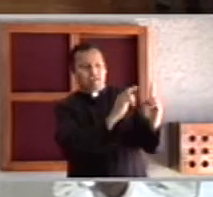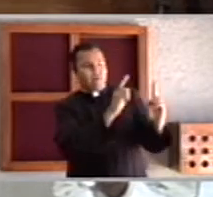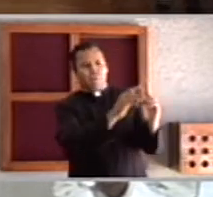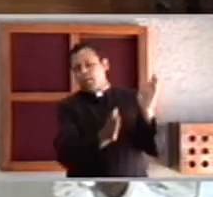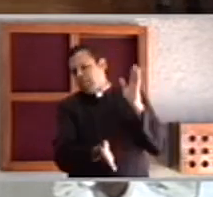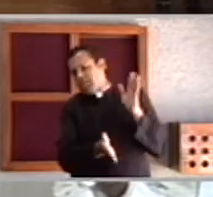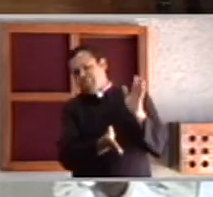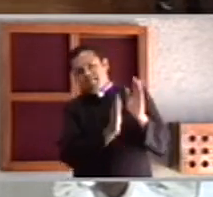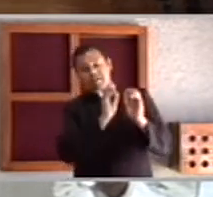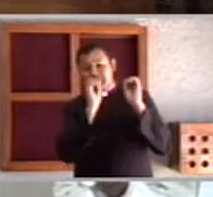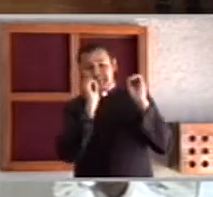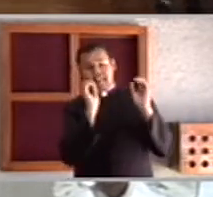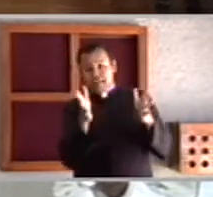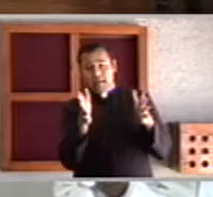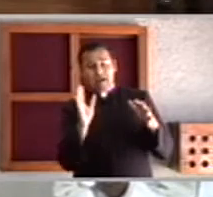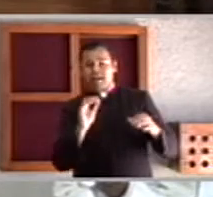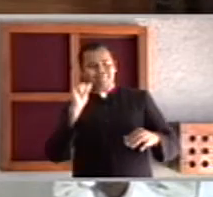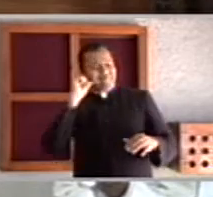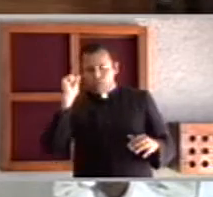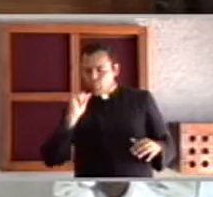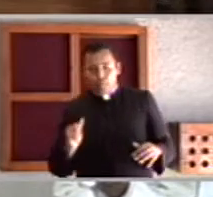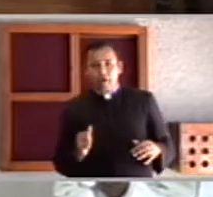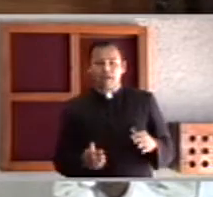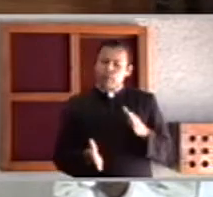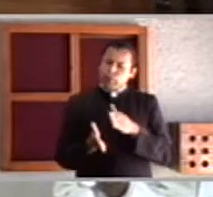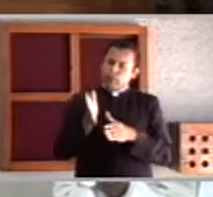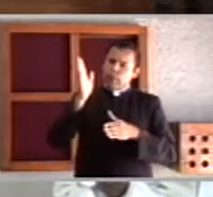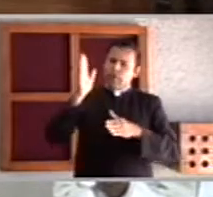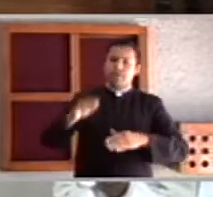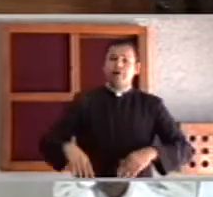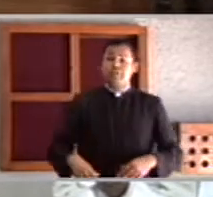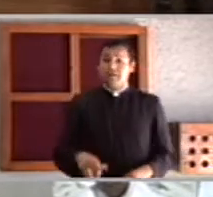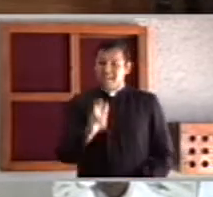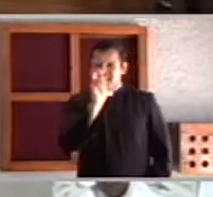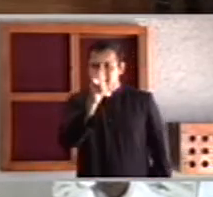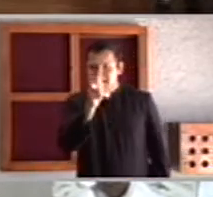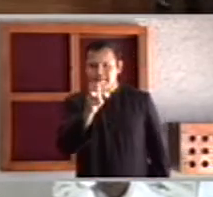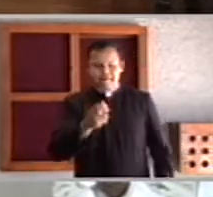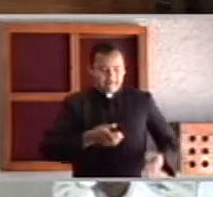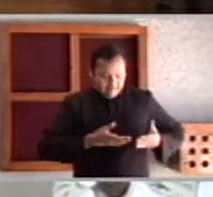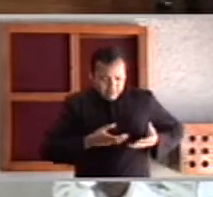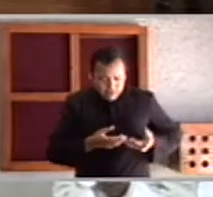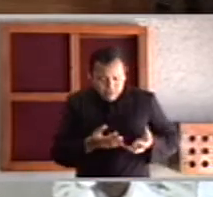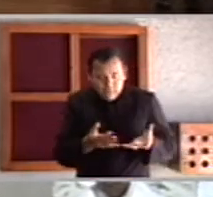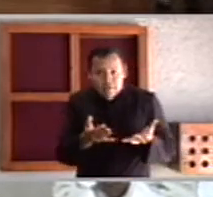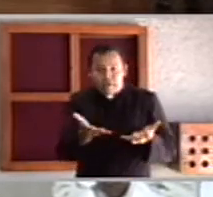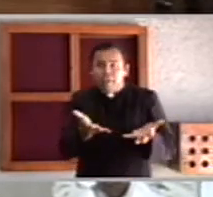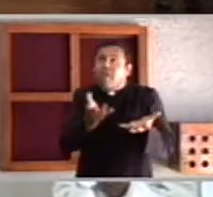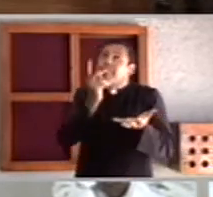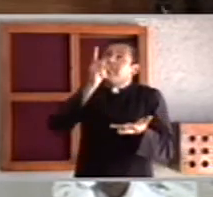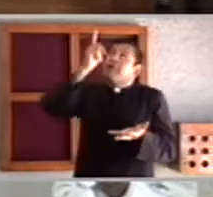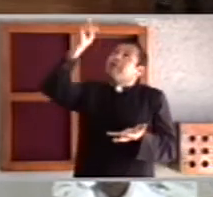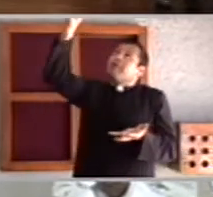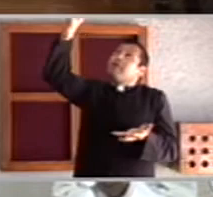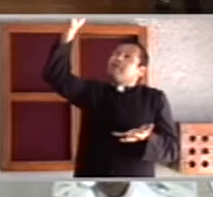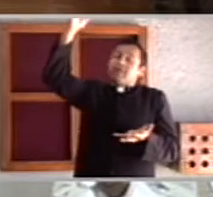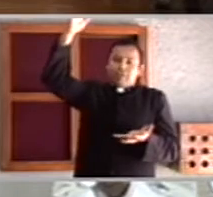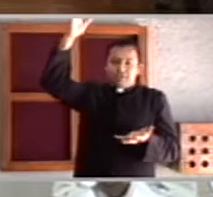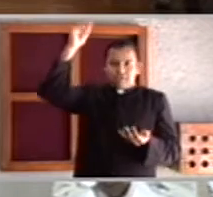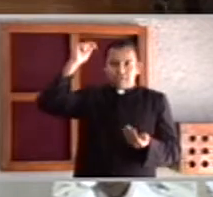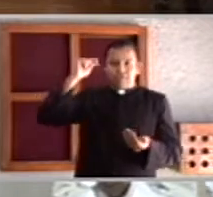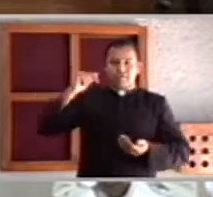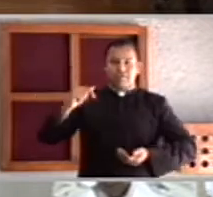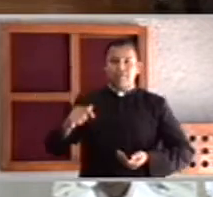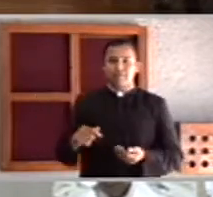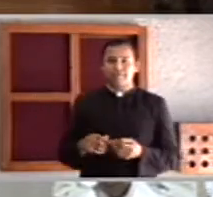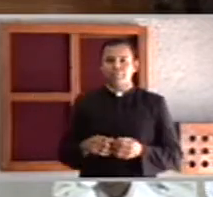pecar. Esa es la misericordia de Dios. No es la misericordia de quien te